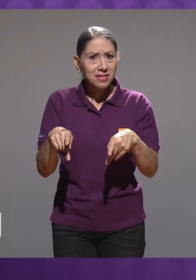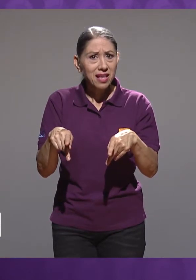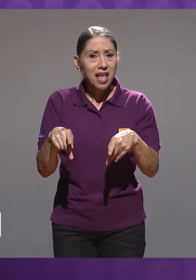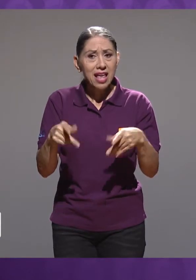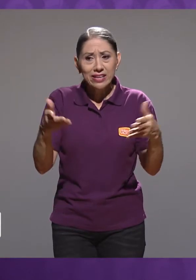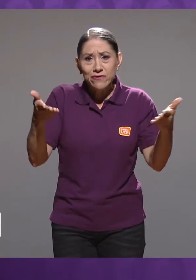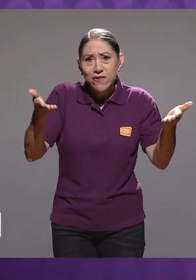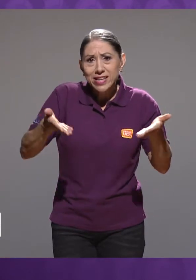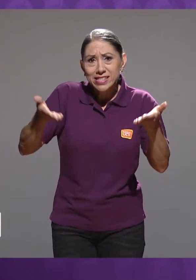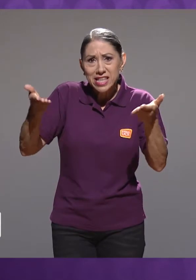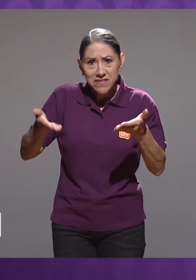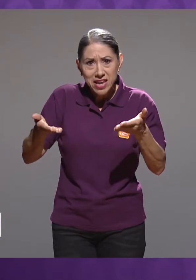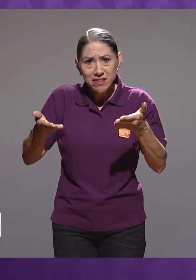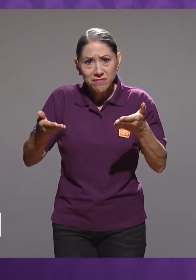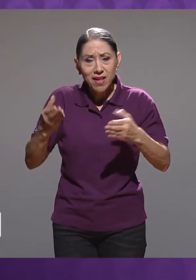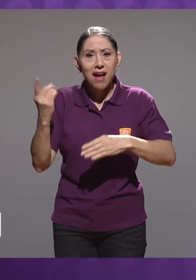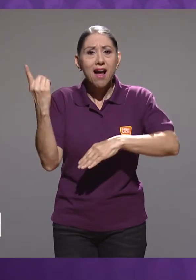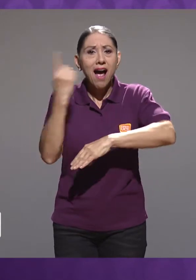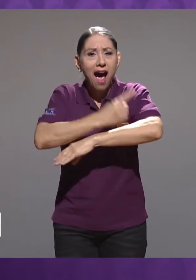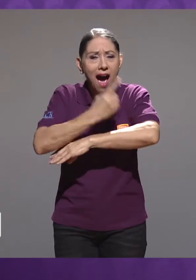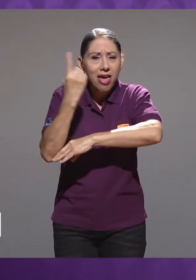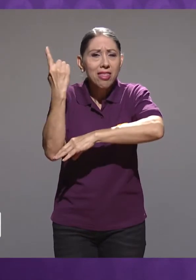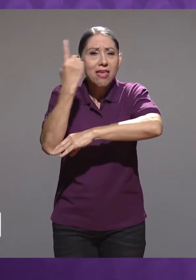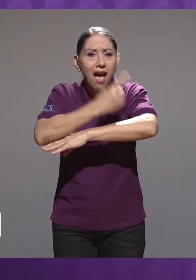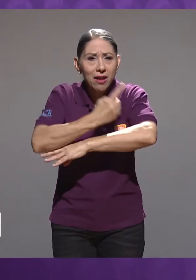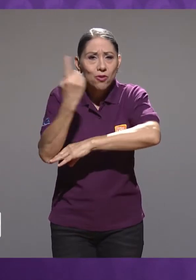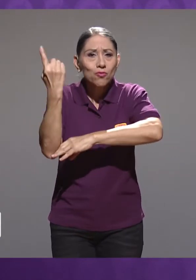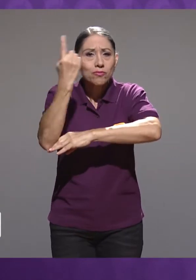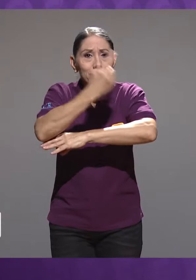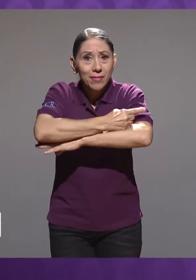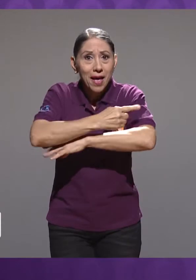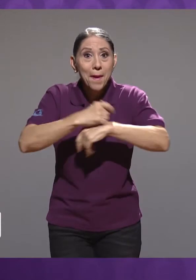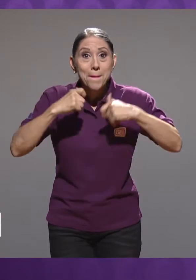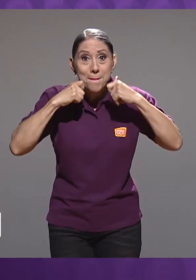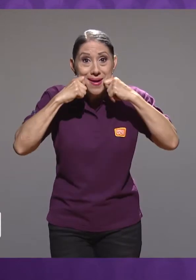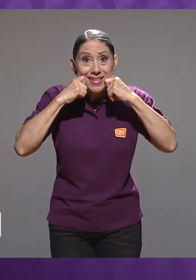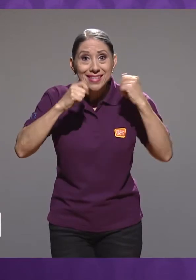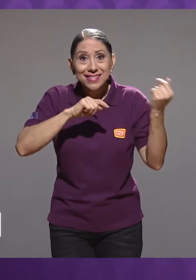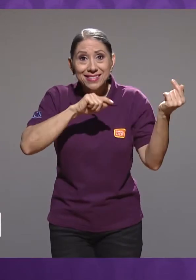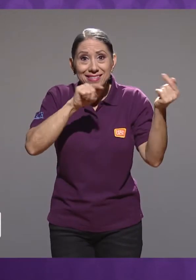pues a diario o se recibía a diario presencialmente.